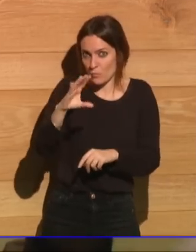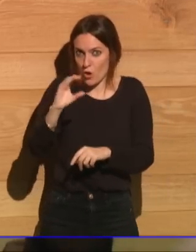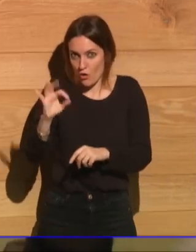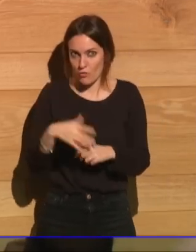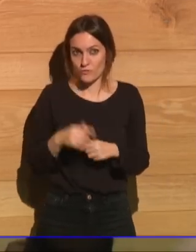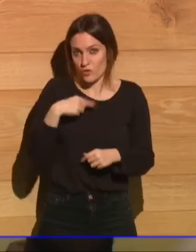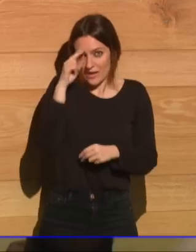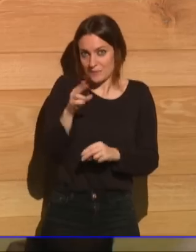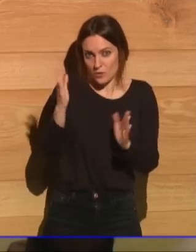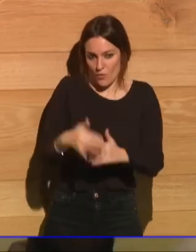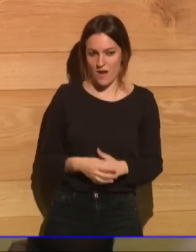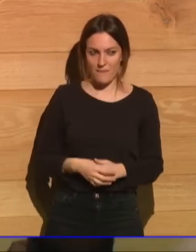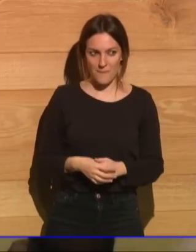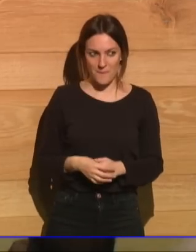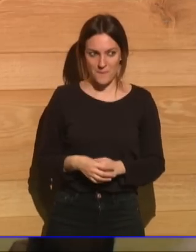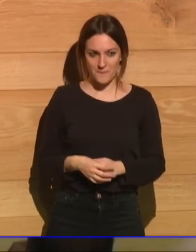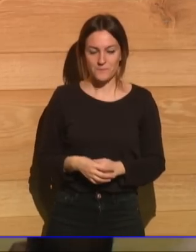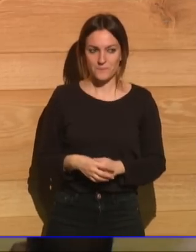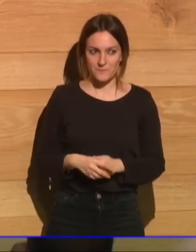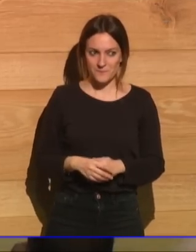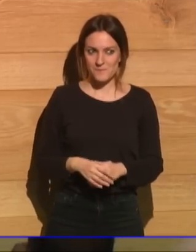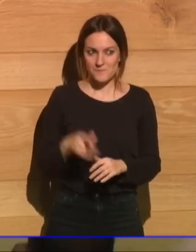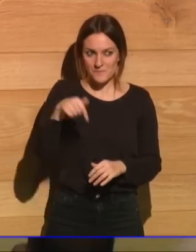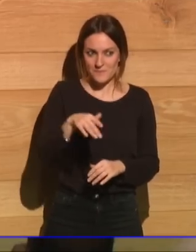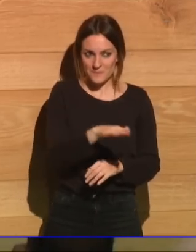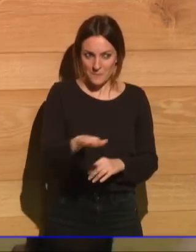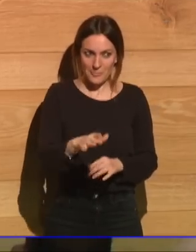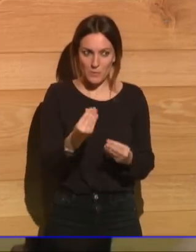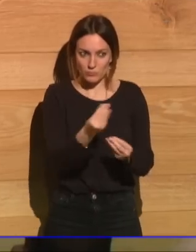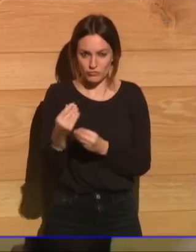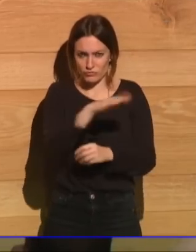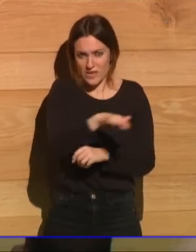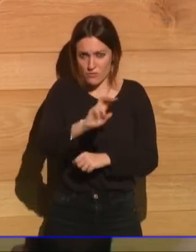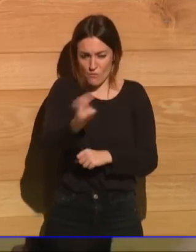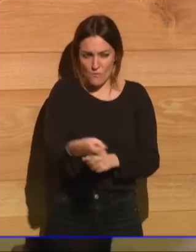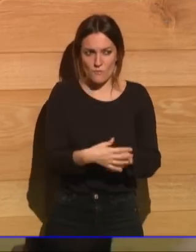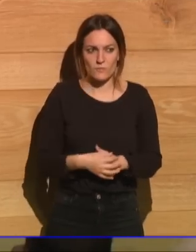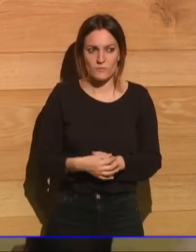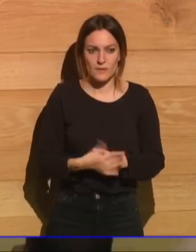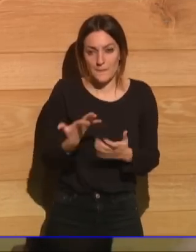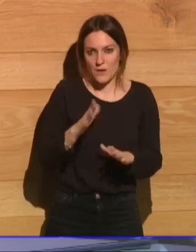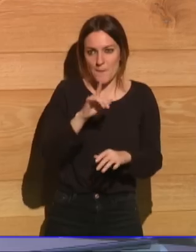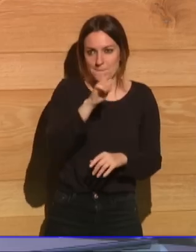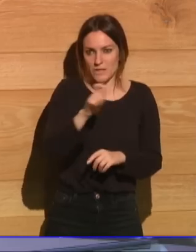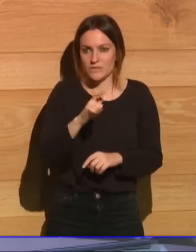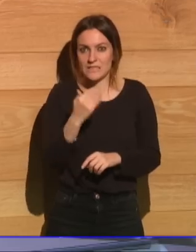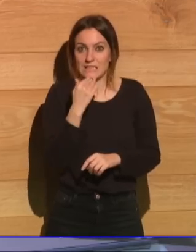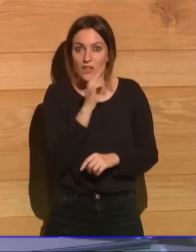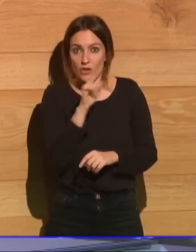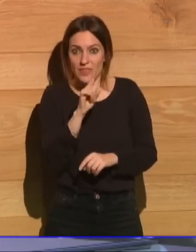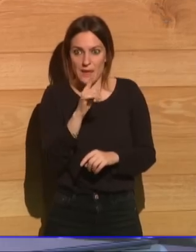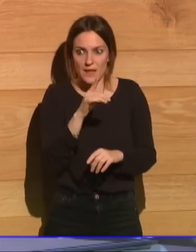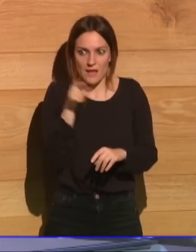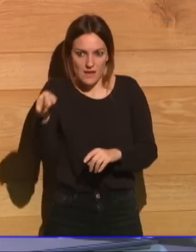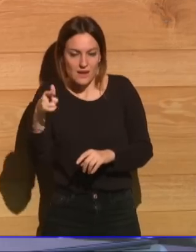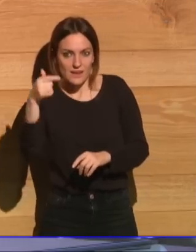Tú imagínate. Otros niños le dicen cara de Le niño. dicen Babyface un montón de niños. Pero claro, se lo están diciendo gente de 11 años a un niño de 7. Es